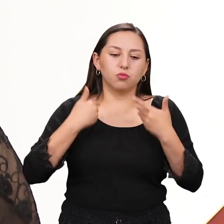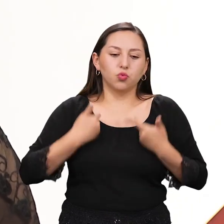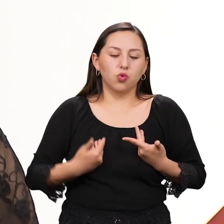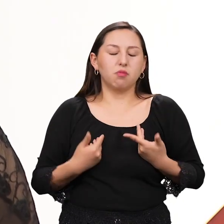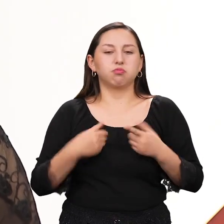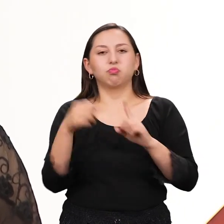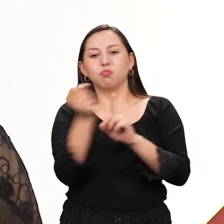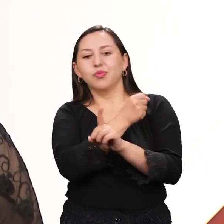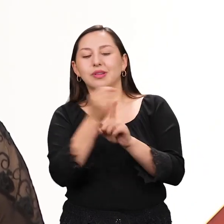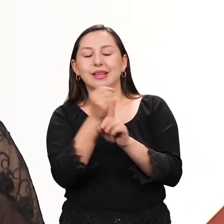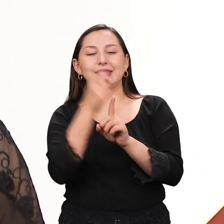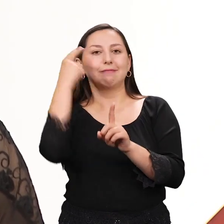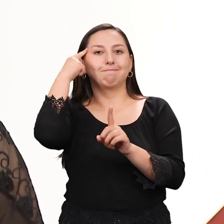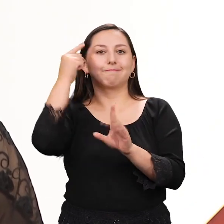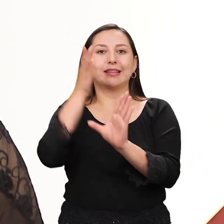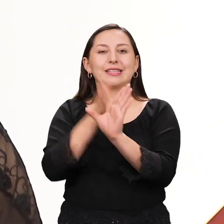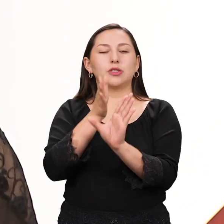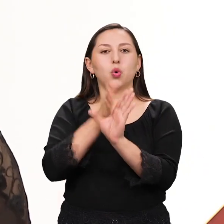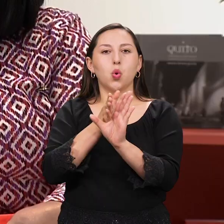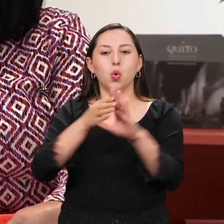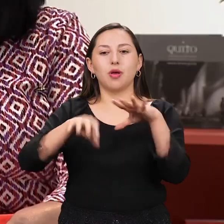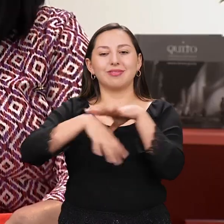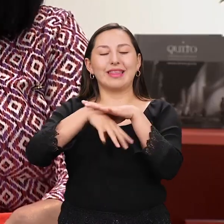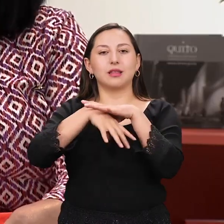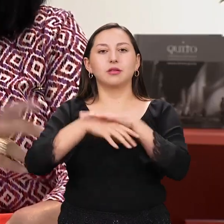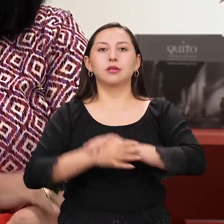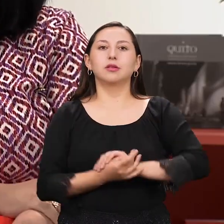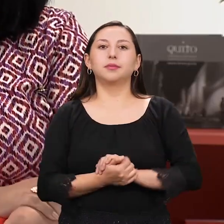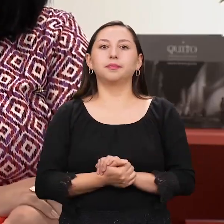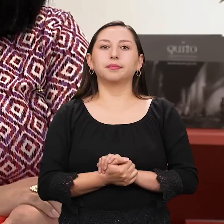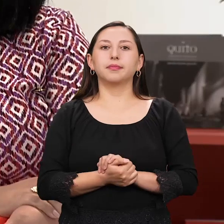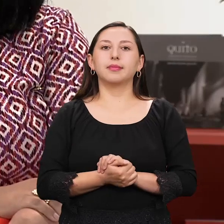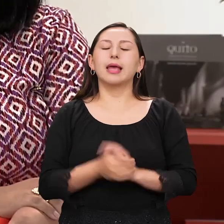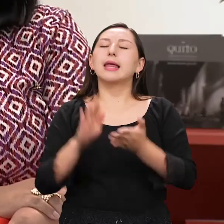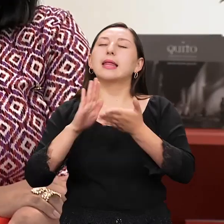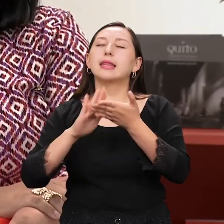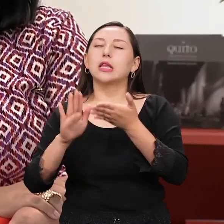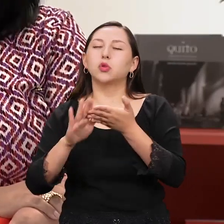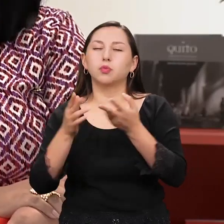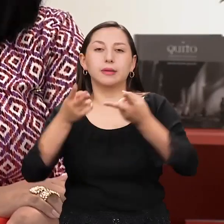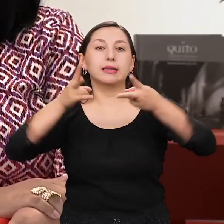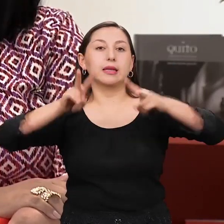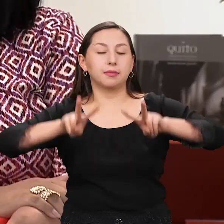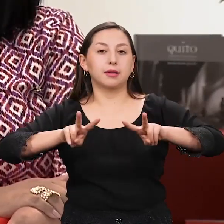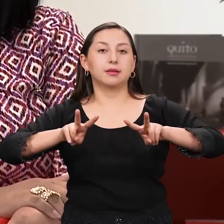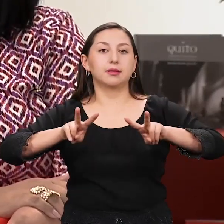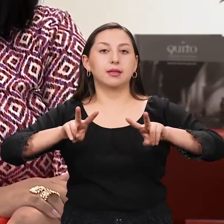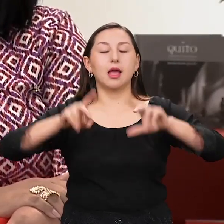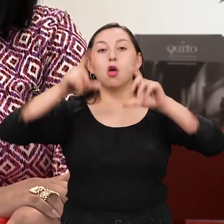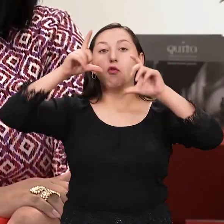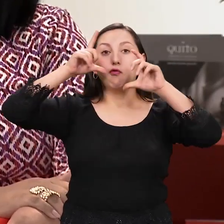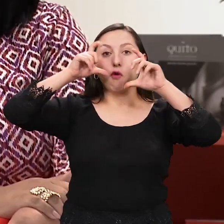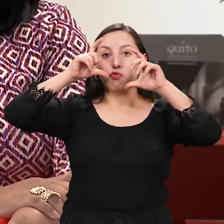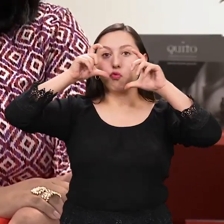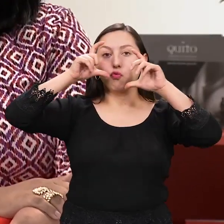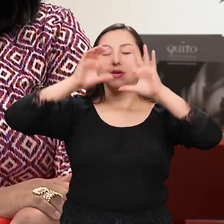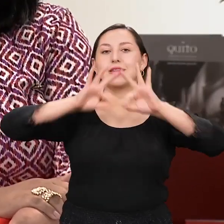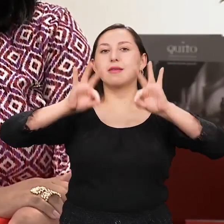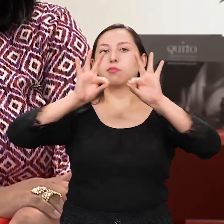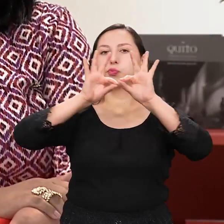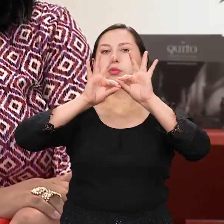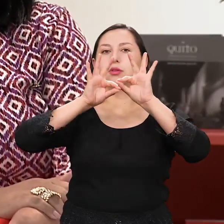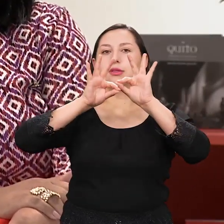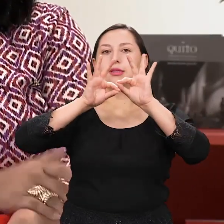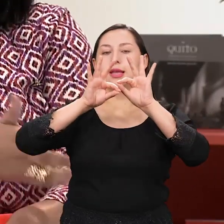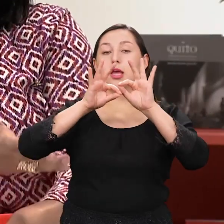tema psicológico. Perdón, si me permites, quisiera mencionar otra cosa importante, es el uso de la imagen, la fotografía, ¿no? Nos dimos